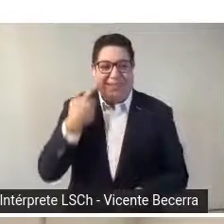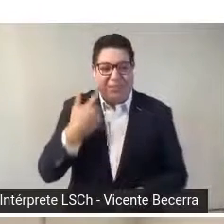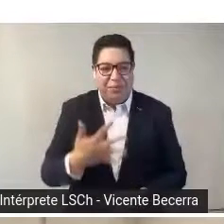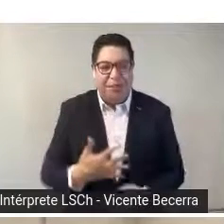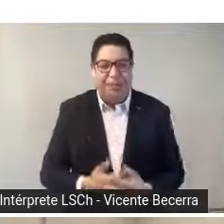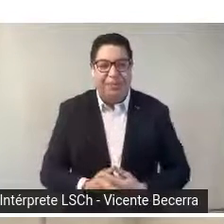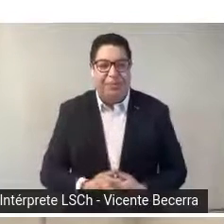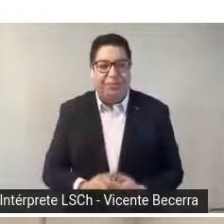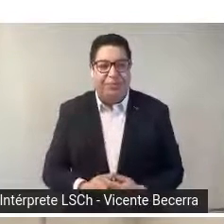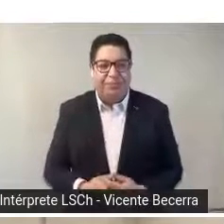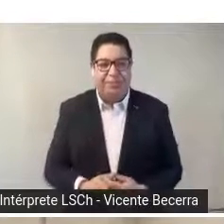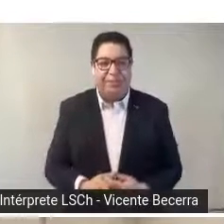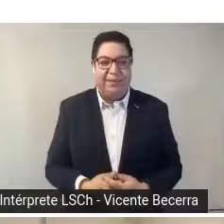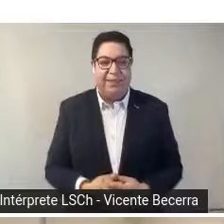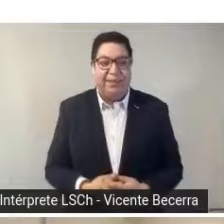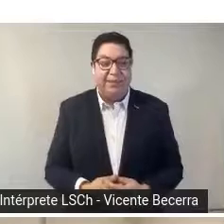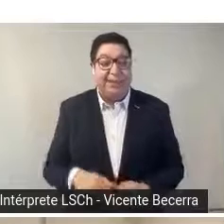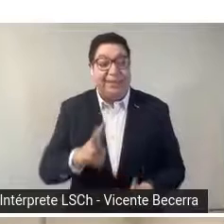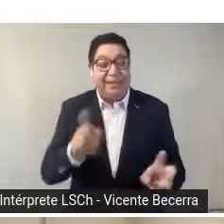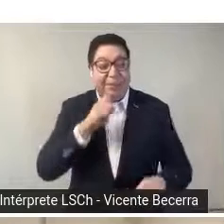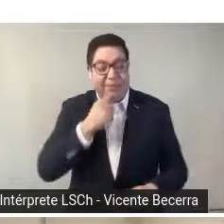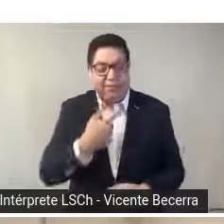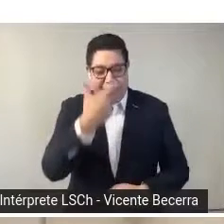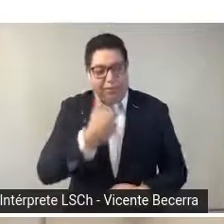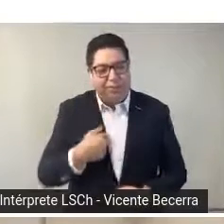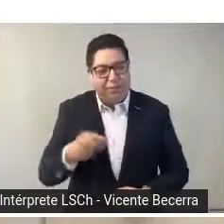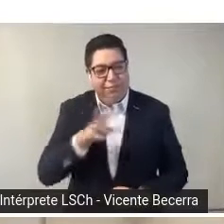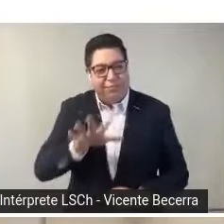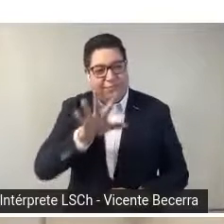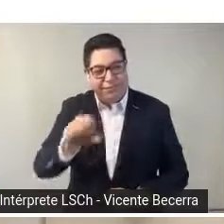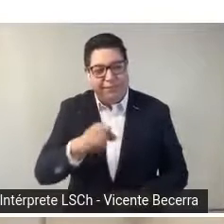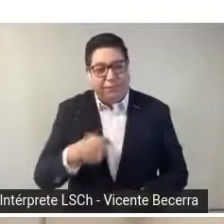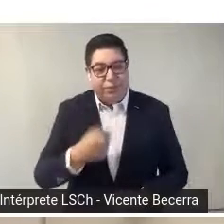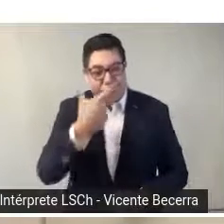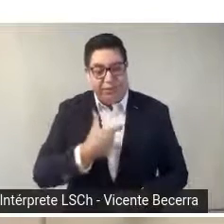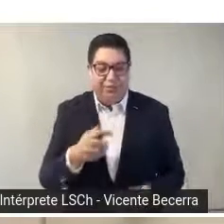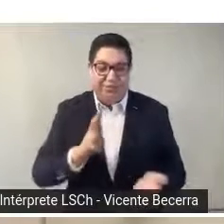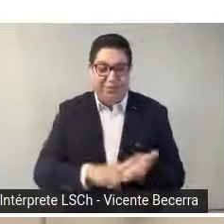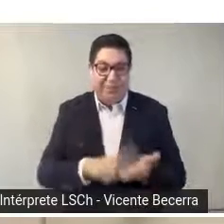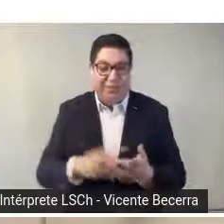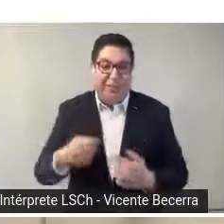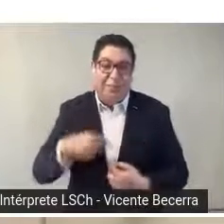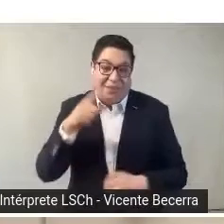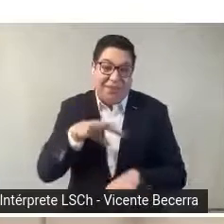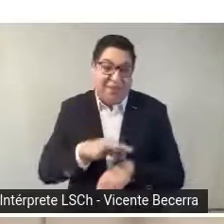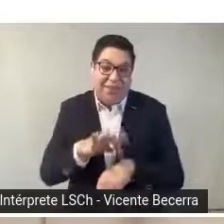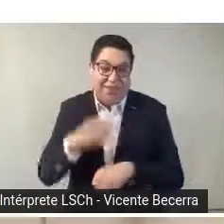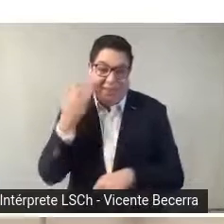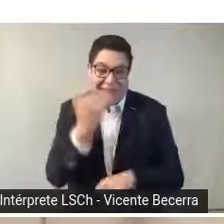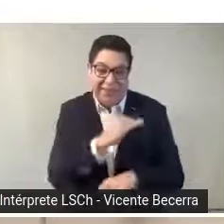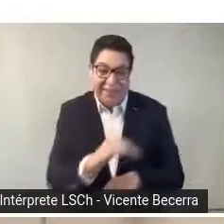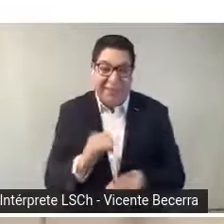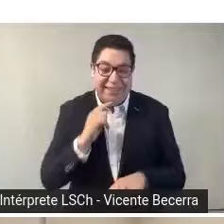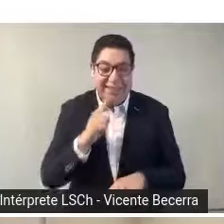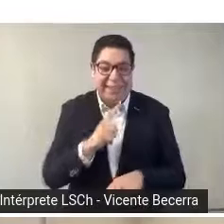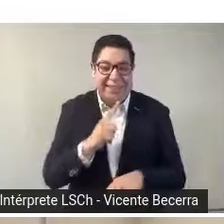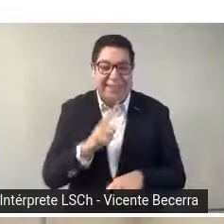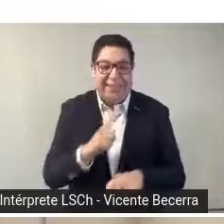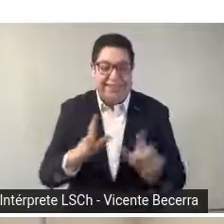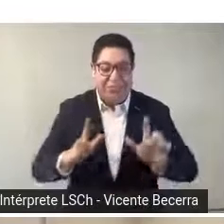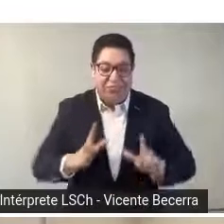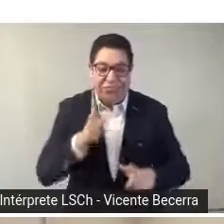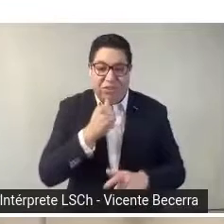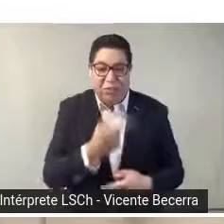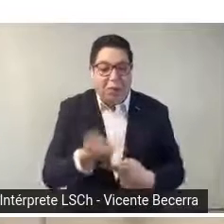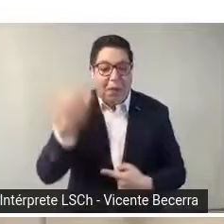la comunicación en un rol que a mí me tocó, que yo soy pediatra, no tenía ninguna experiencia